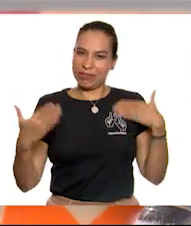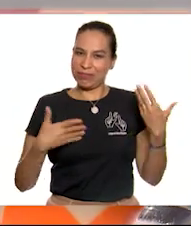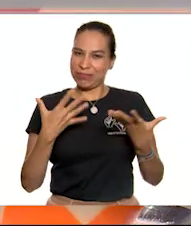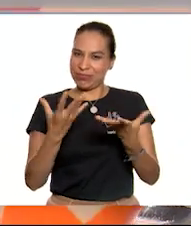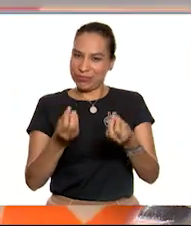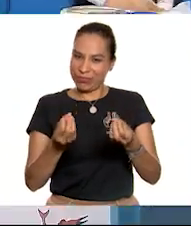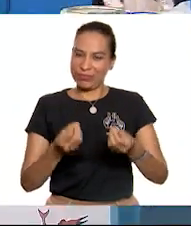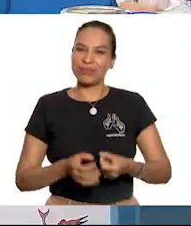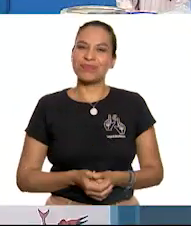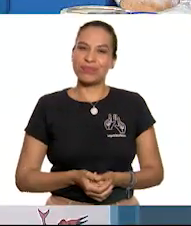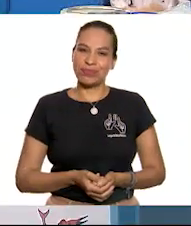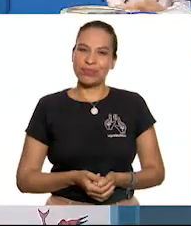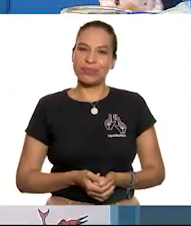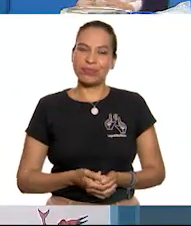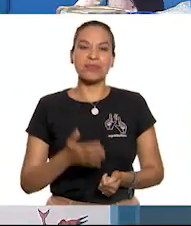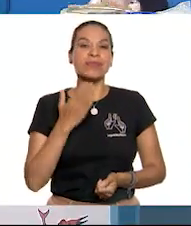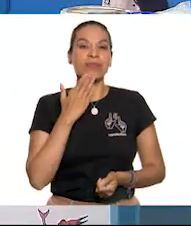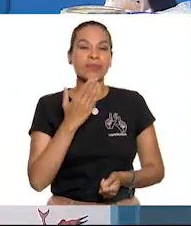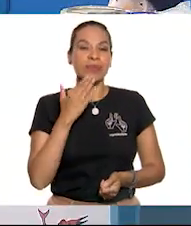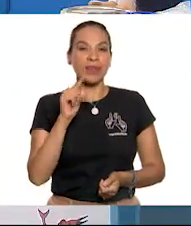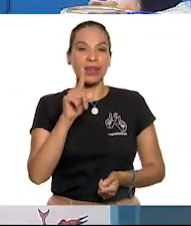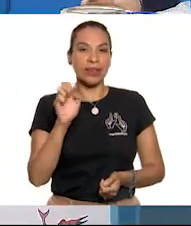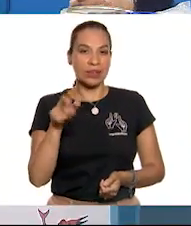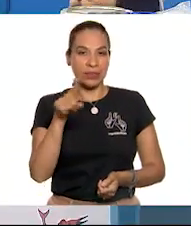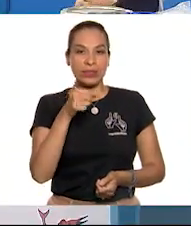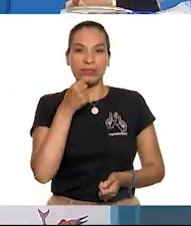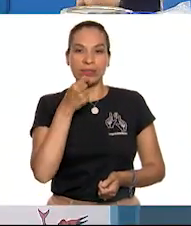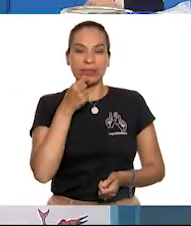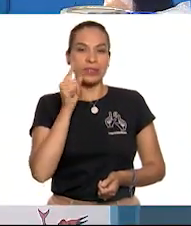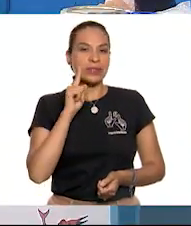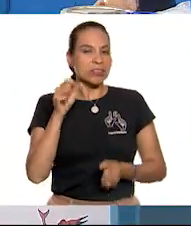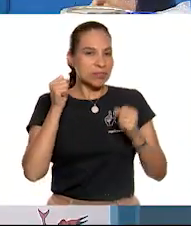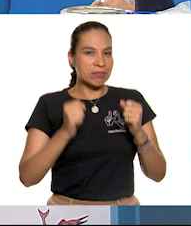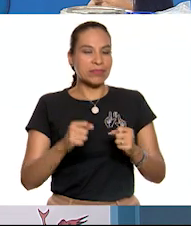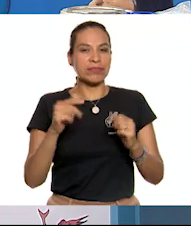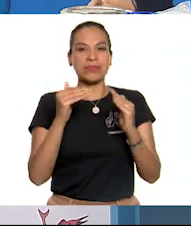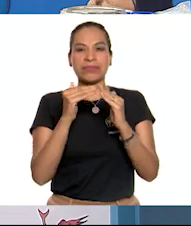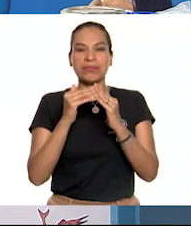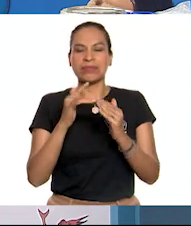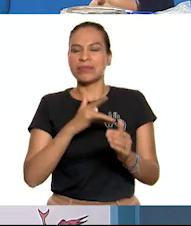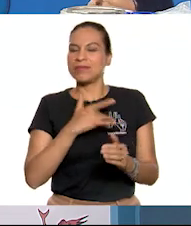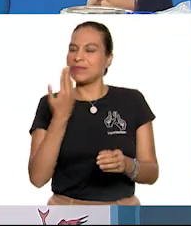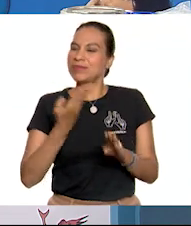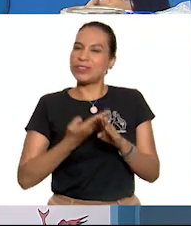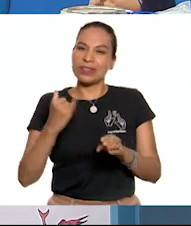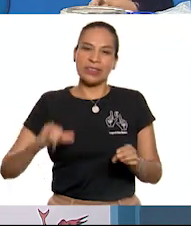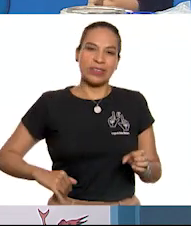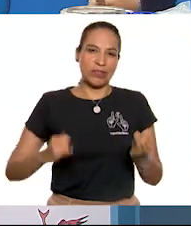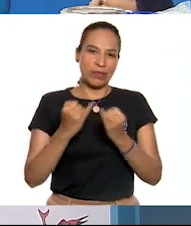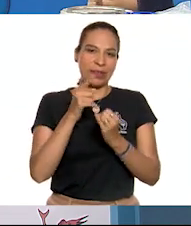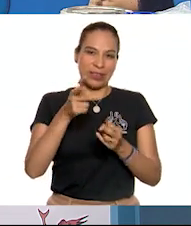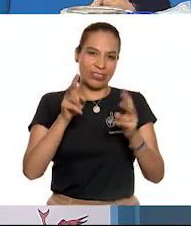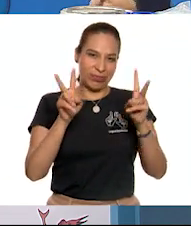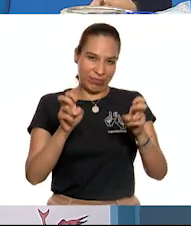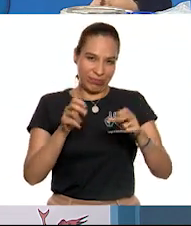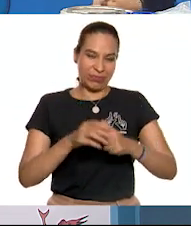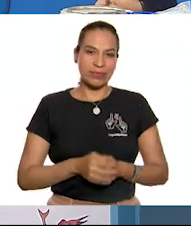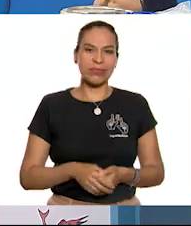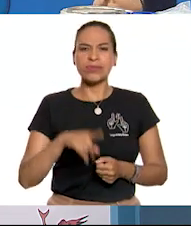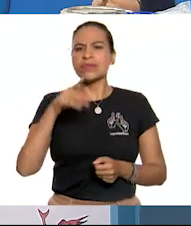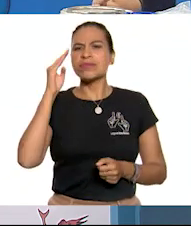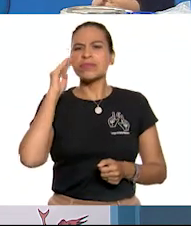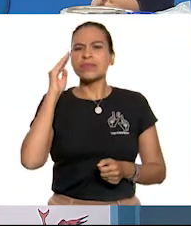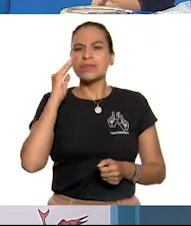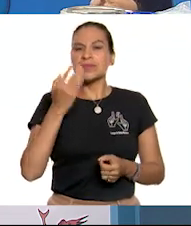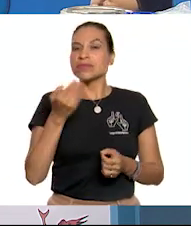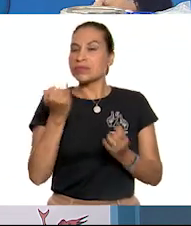divertido. Muy bien, Ale. Seguro las niñas y los niños en casa están tan interesados como tú en este tema. ¿Qué te